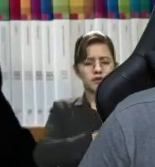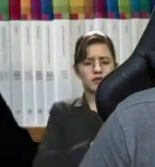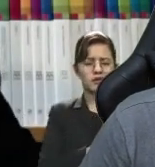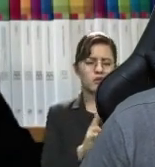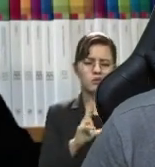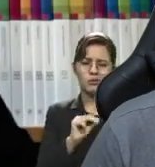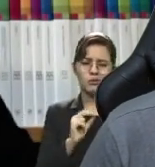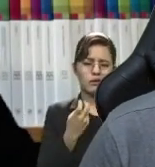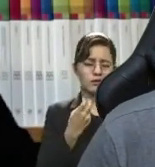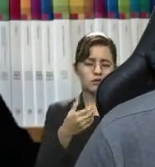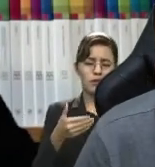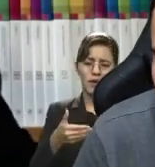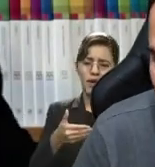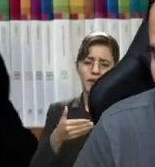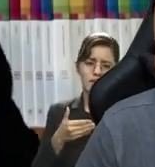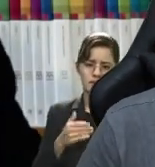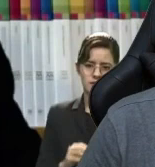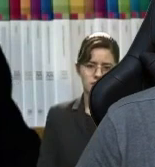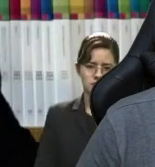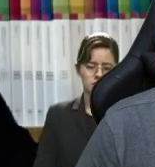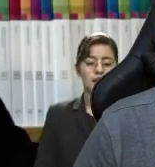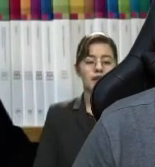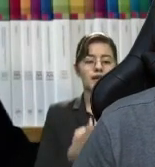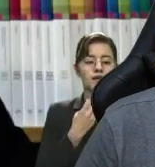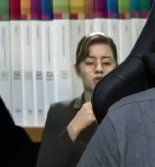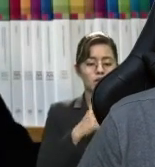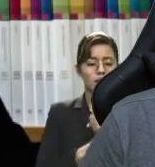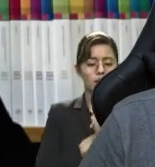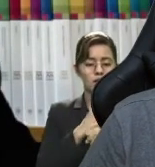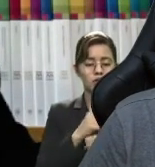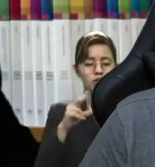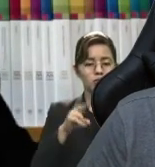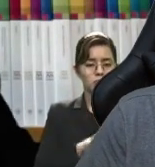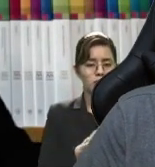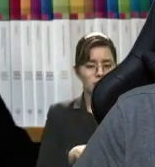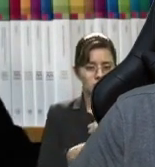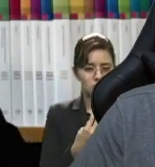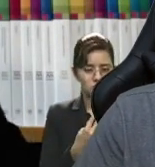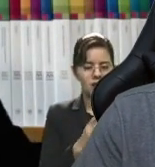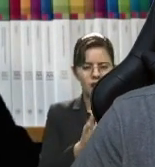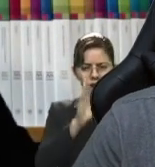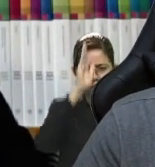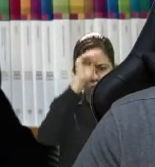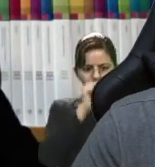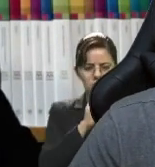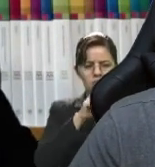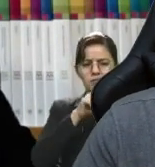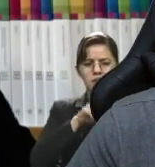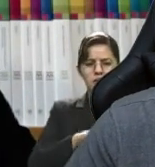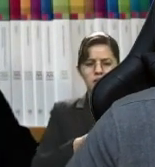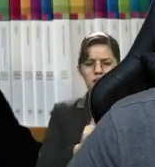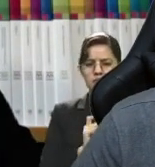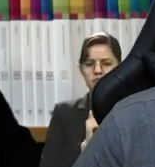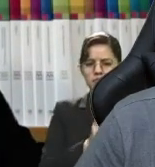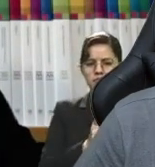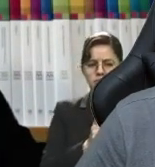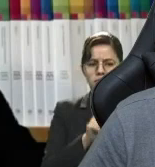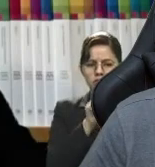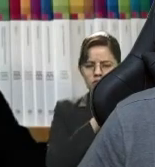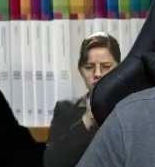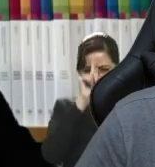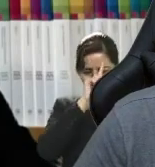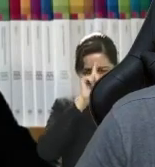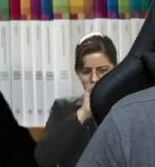ocurría antes por eso en 2014 se pactó que fuera el ine quien designa a los consejeros de los organismos públicos